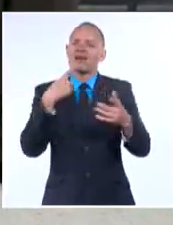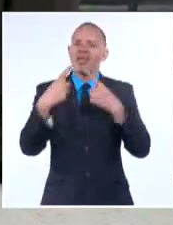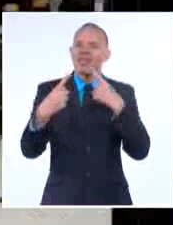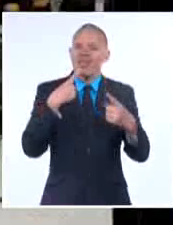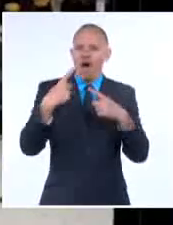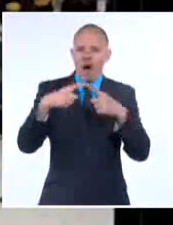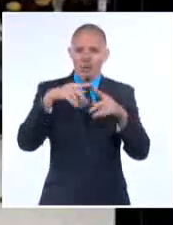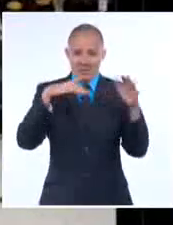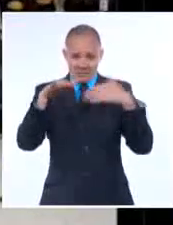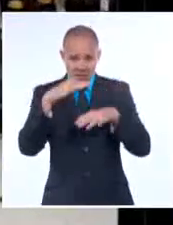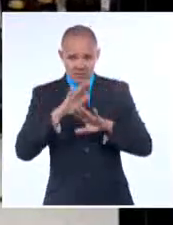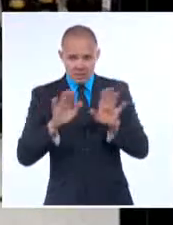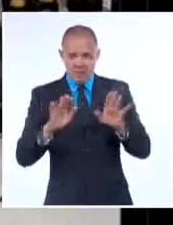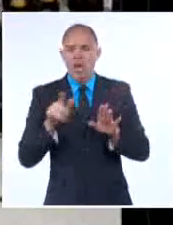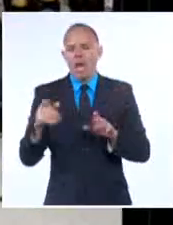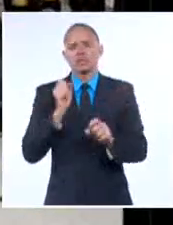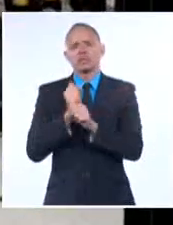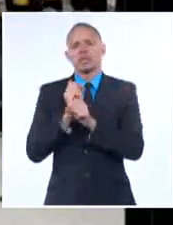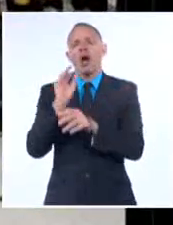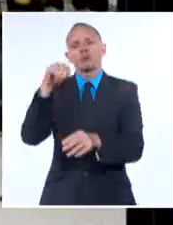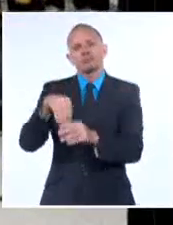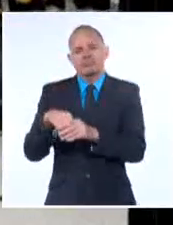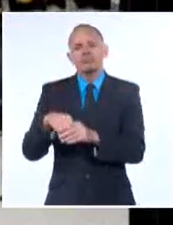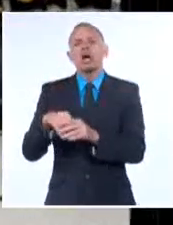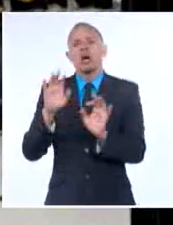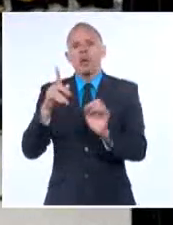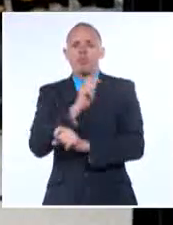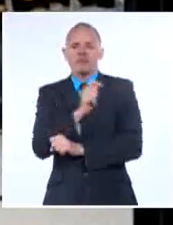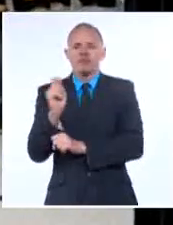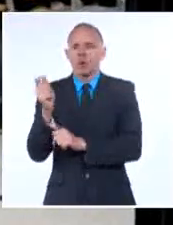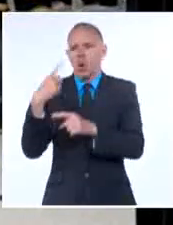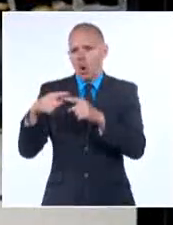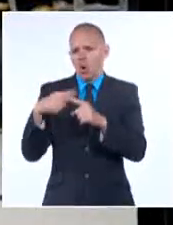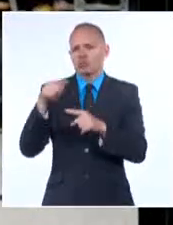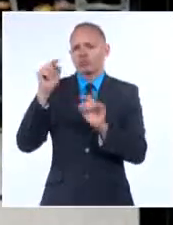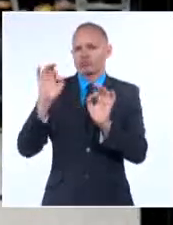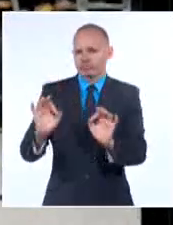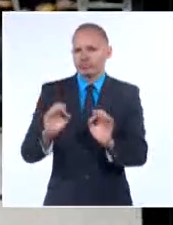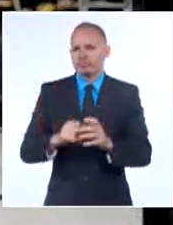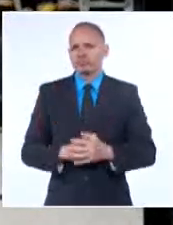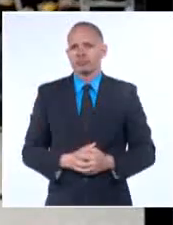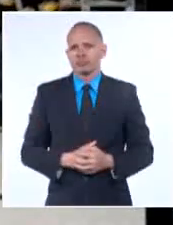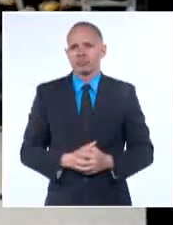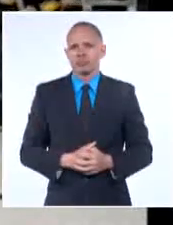desempeñaba como profesor del Instituto Superior de Relaciones Internacionales Raúl Roa García.